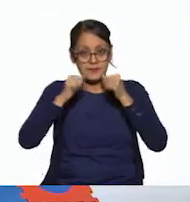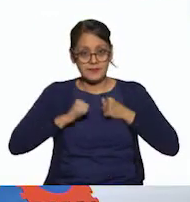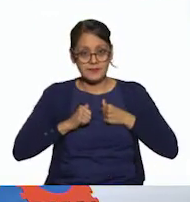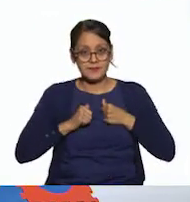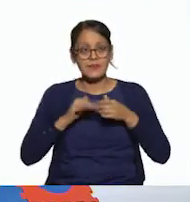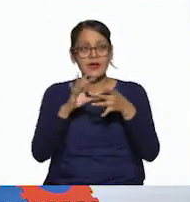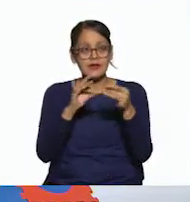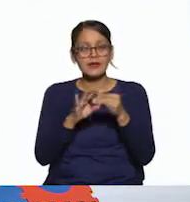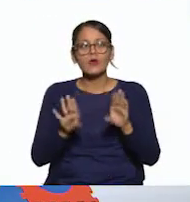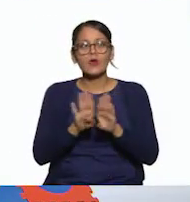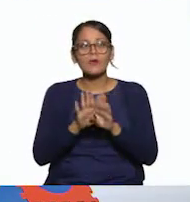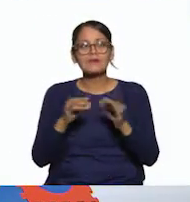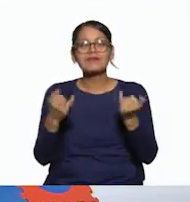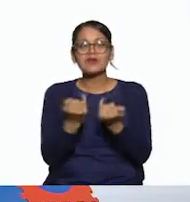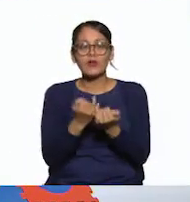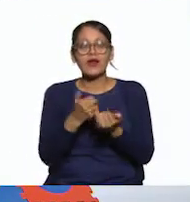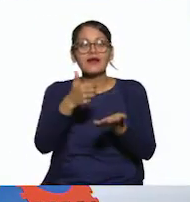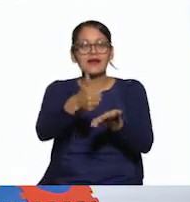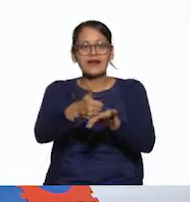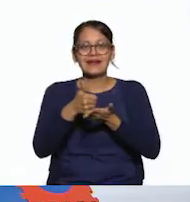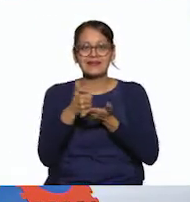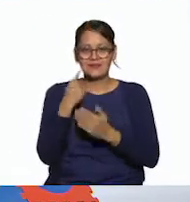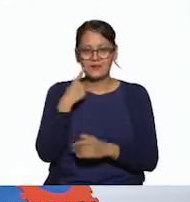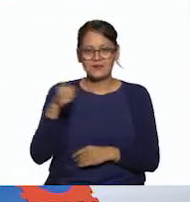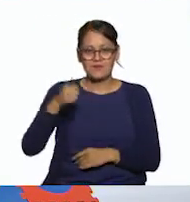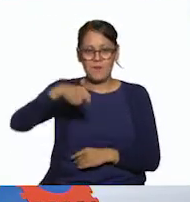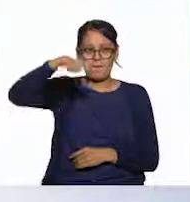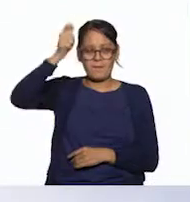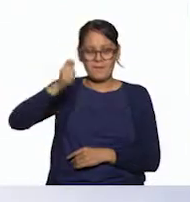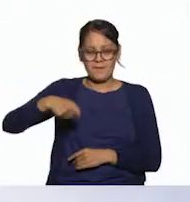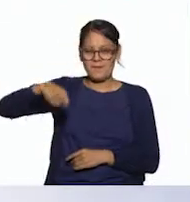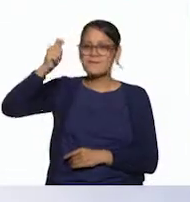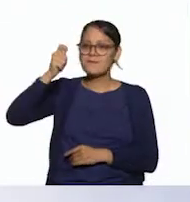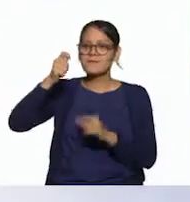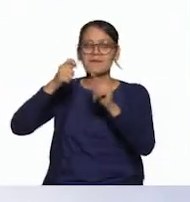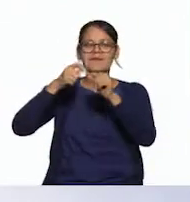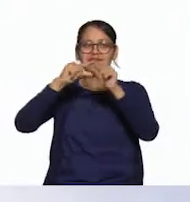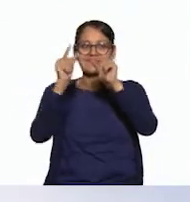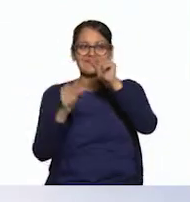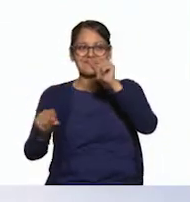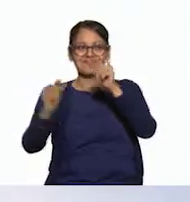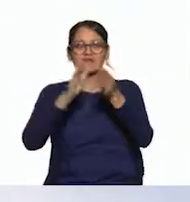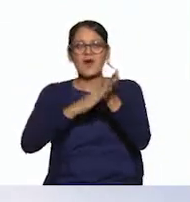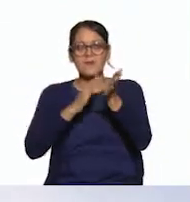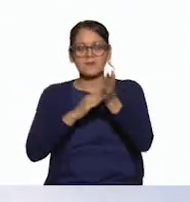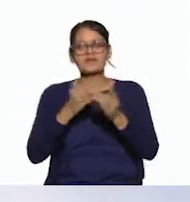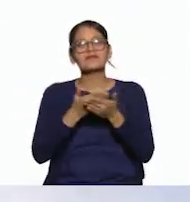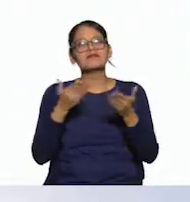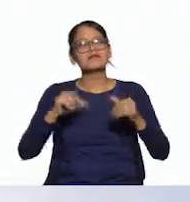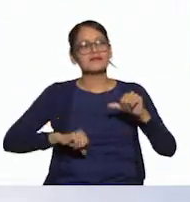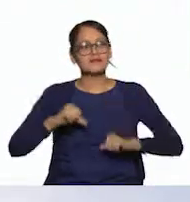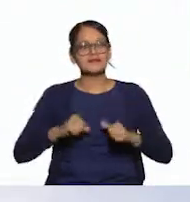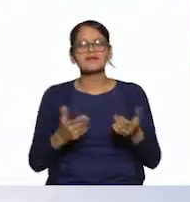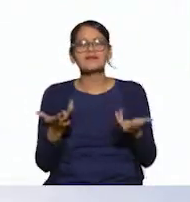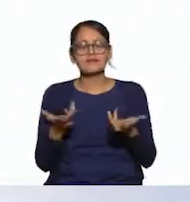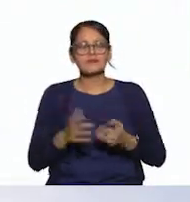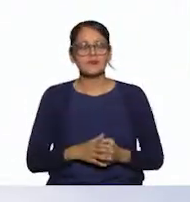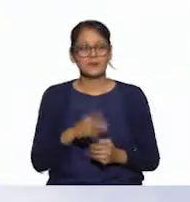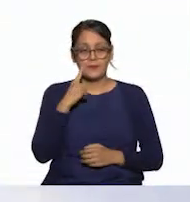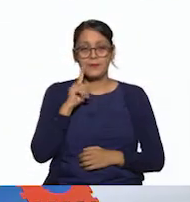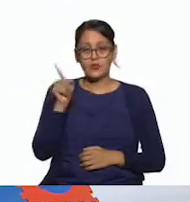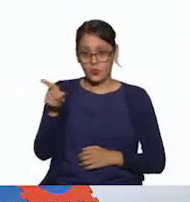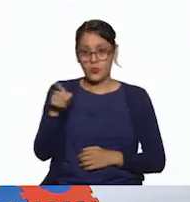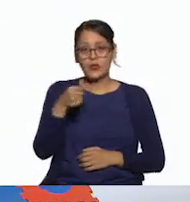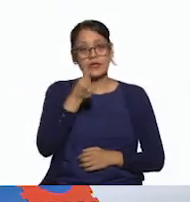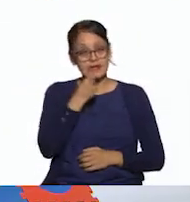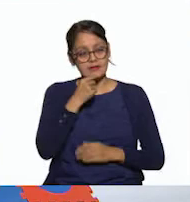atención y con ayuda de estas varitas que son hechas de papel, vamos a realizar la siguiente actividad. A ver. Así que tú y